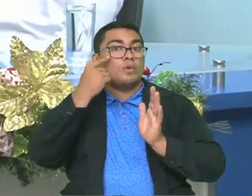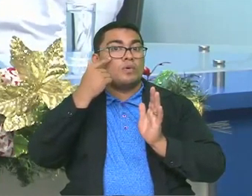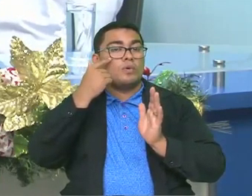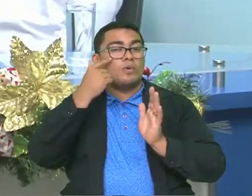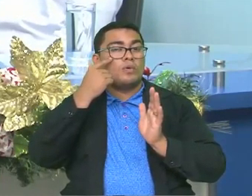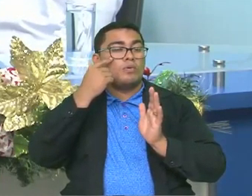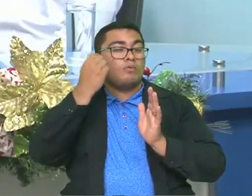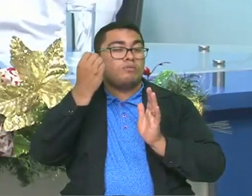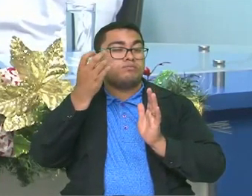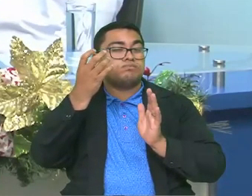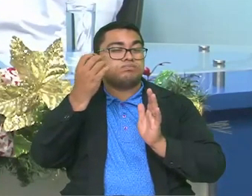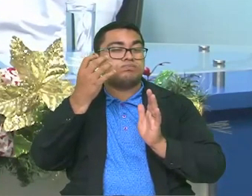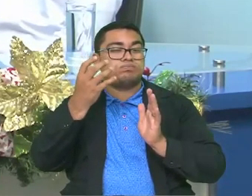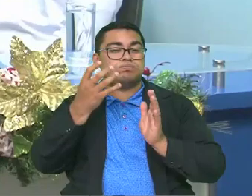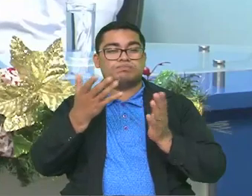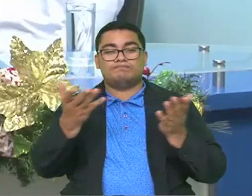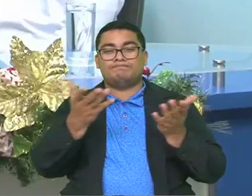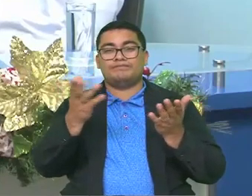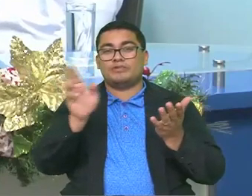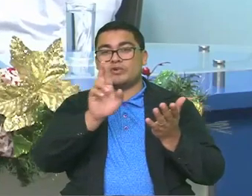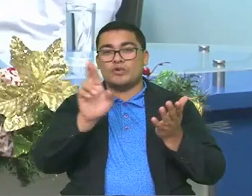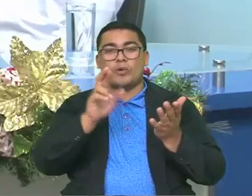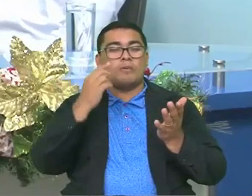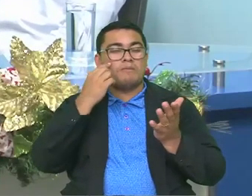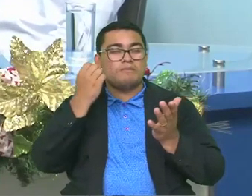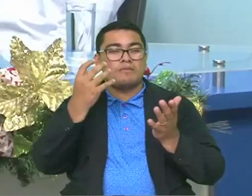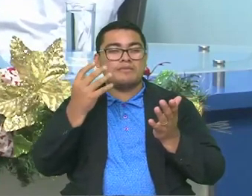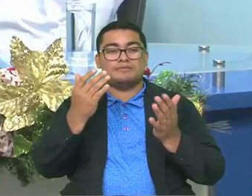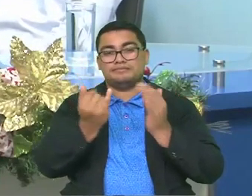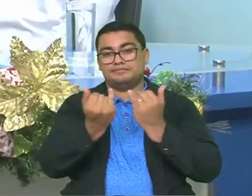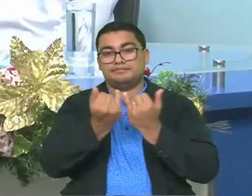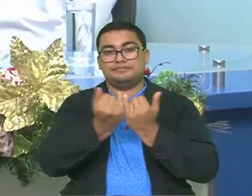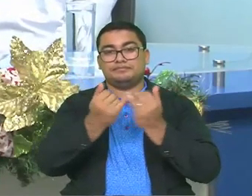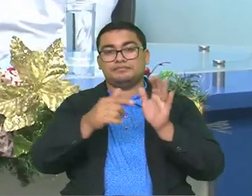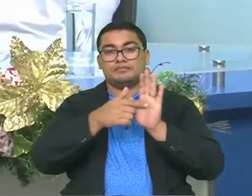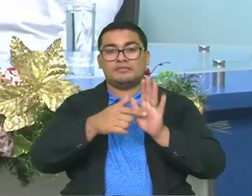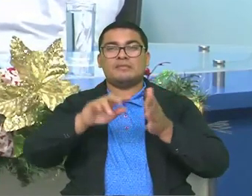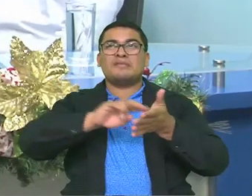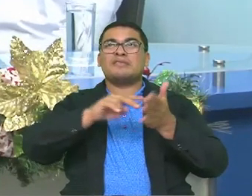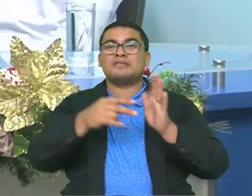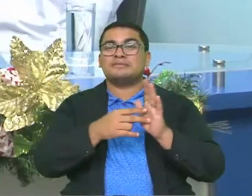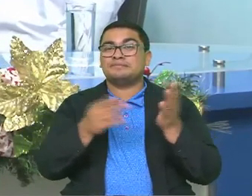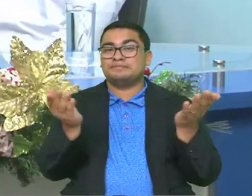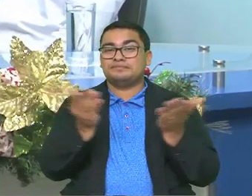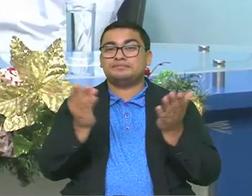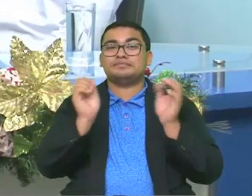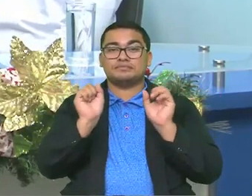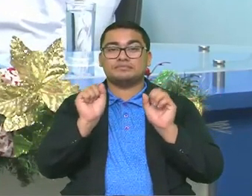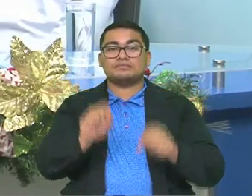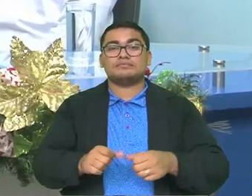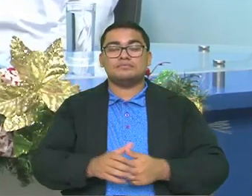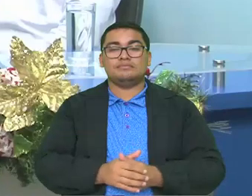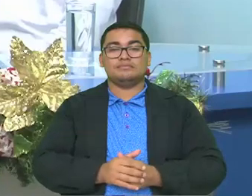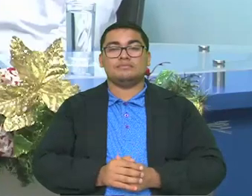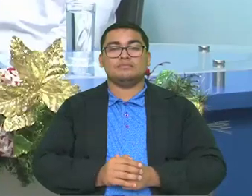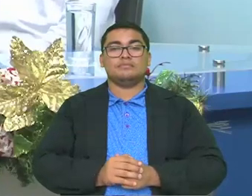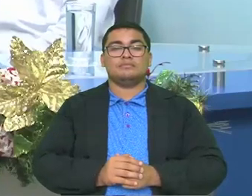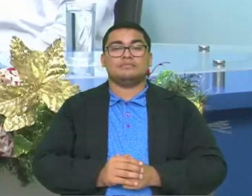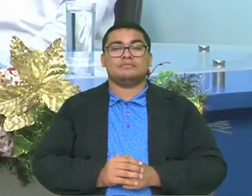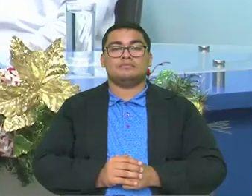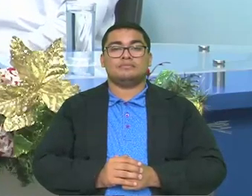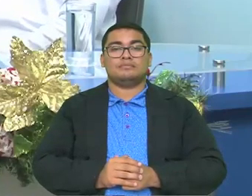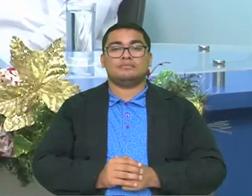la visión como tal. Aquí tengo un concepto de neuritis óptica que dice que se produce cuando hay una hinchazón, una